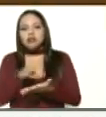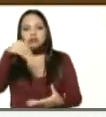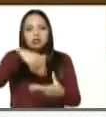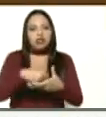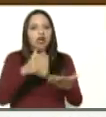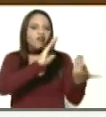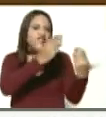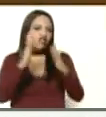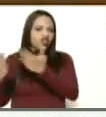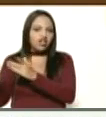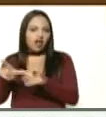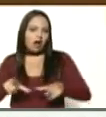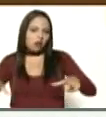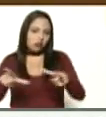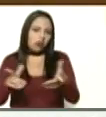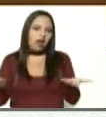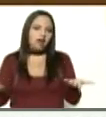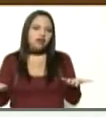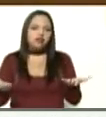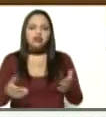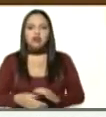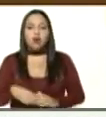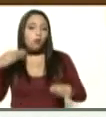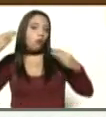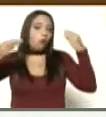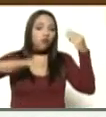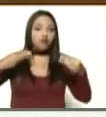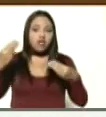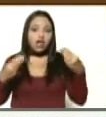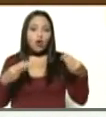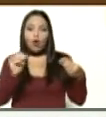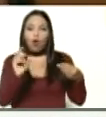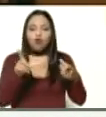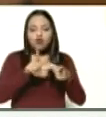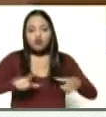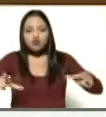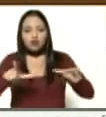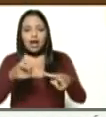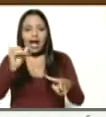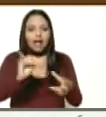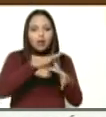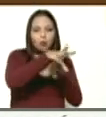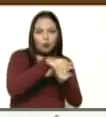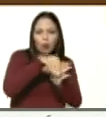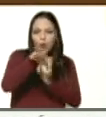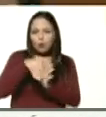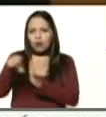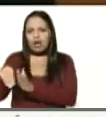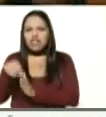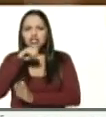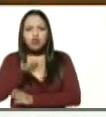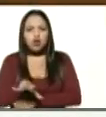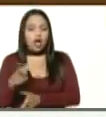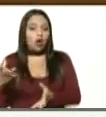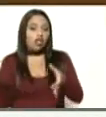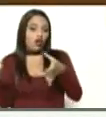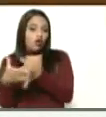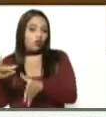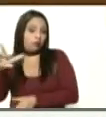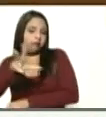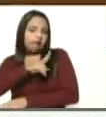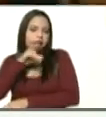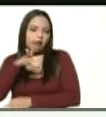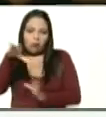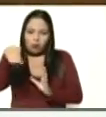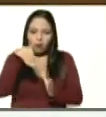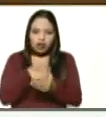un lugar en particular, museo X, en todos los espacios donde hemos venido guardando o donde la élite guardó y a